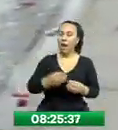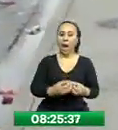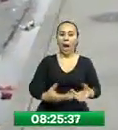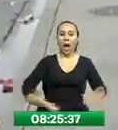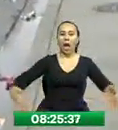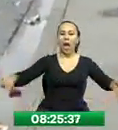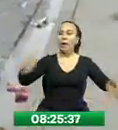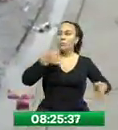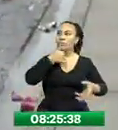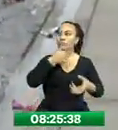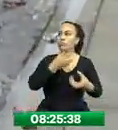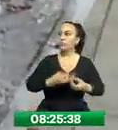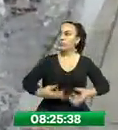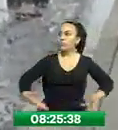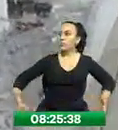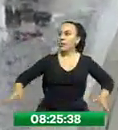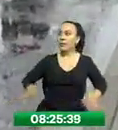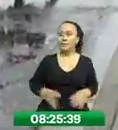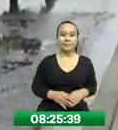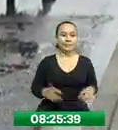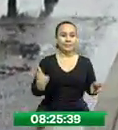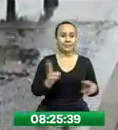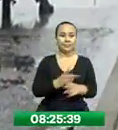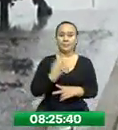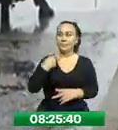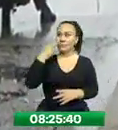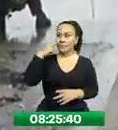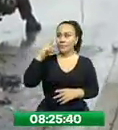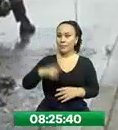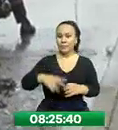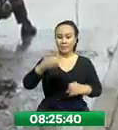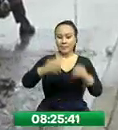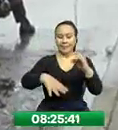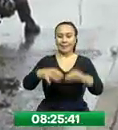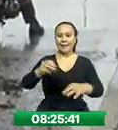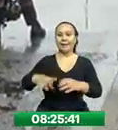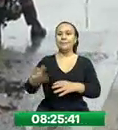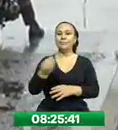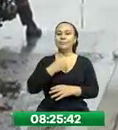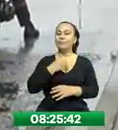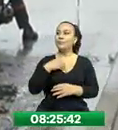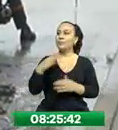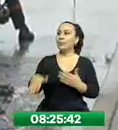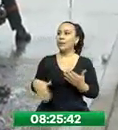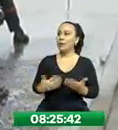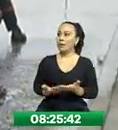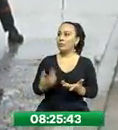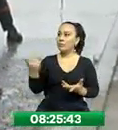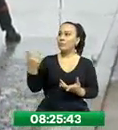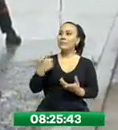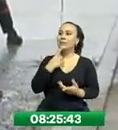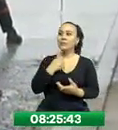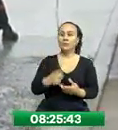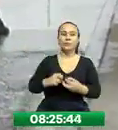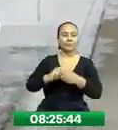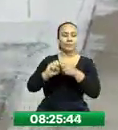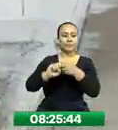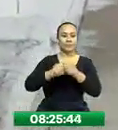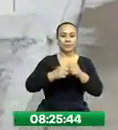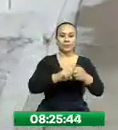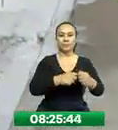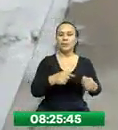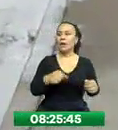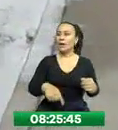encuentra cubierta parcialmente con agua, han de pensar que ha llovido por este sector. Pues no, señores